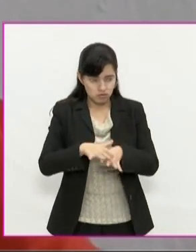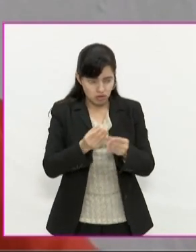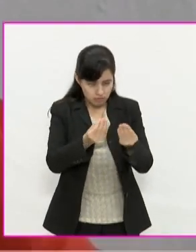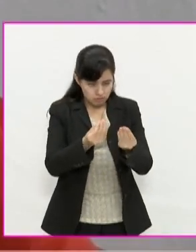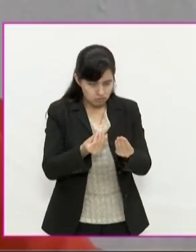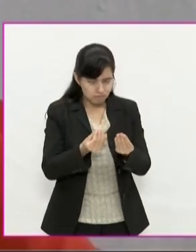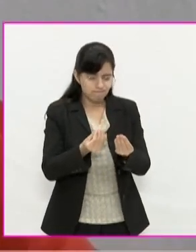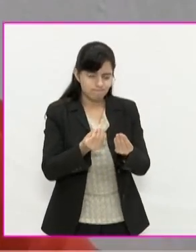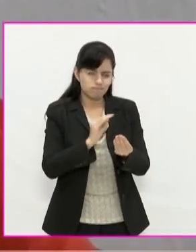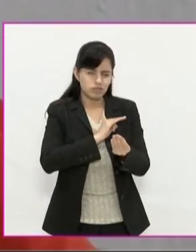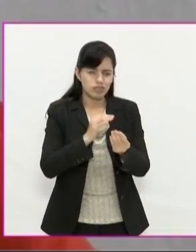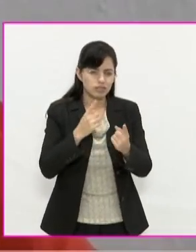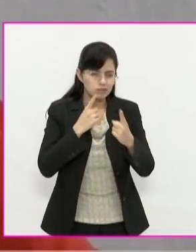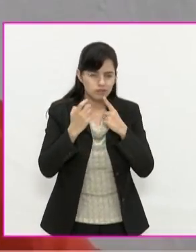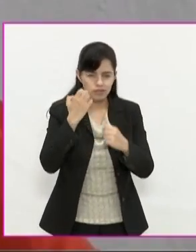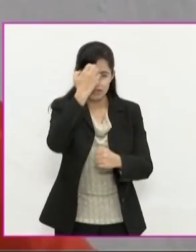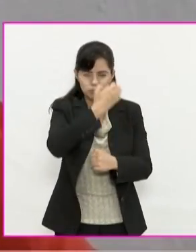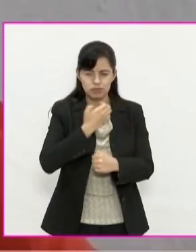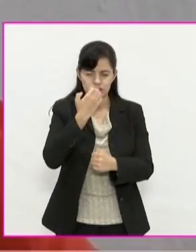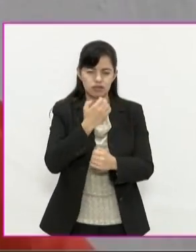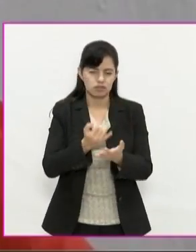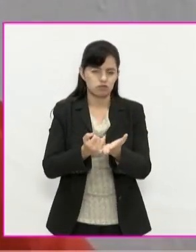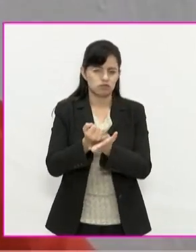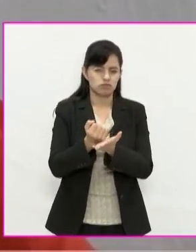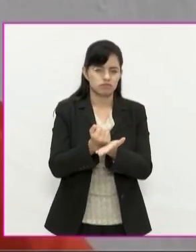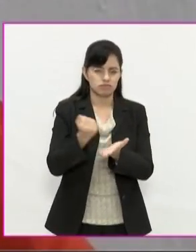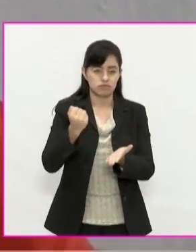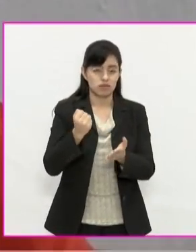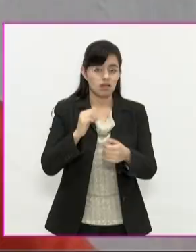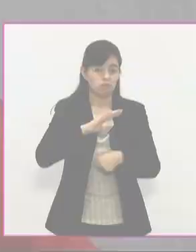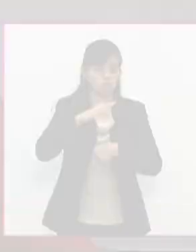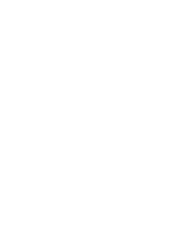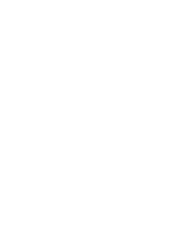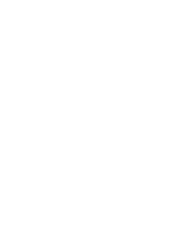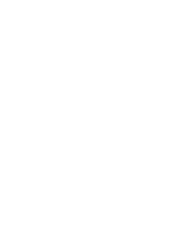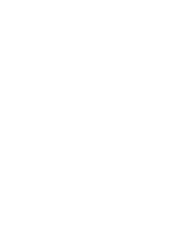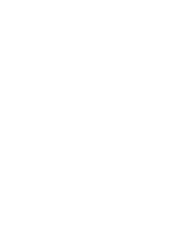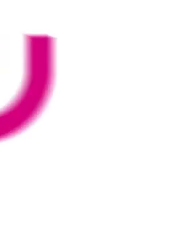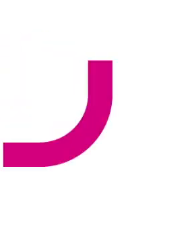los recursos frente a las grandes responsabilidades que tenemos las instituciones.